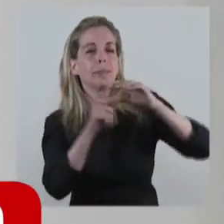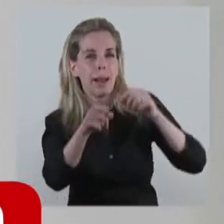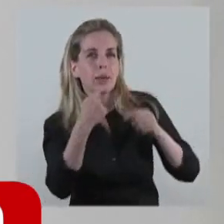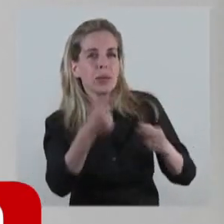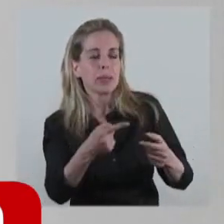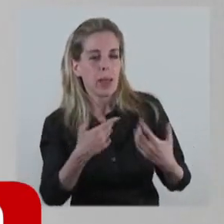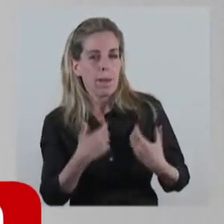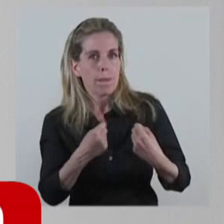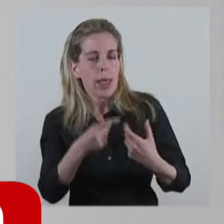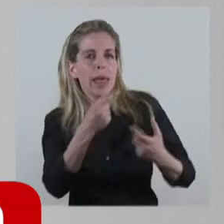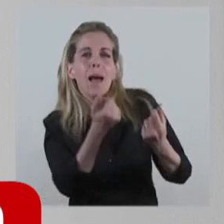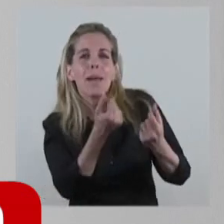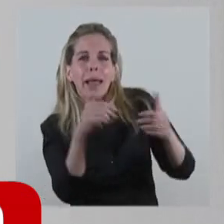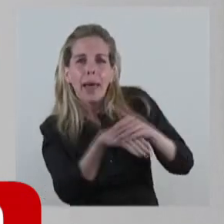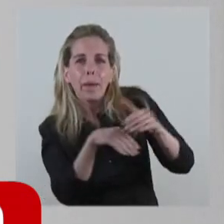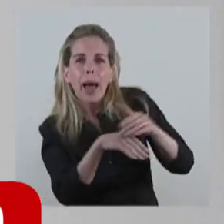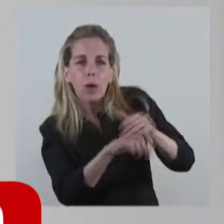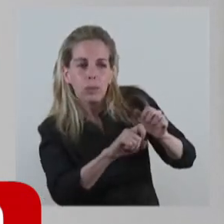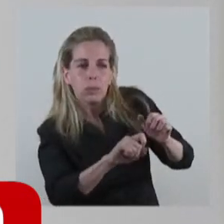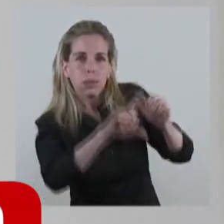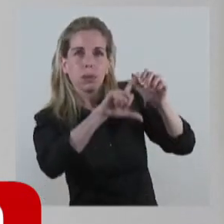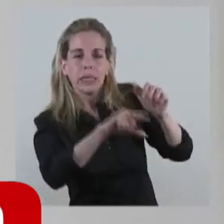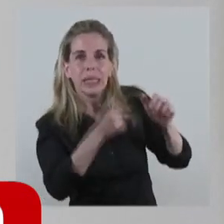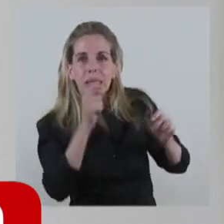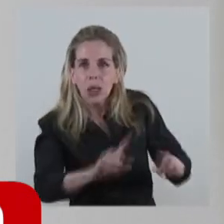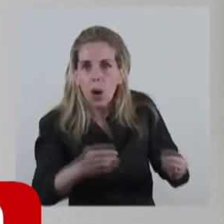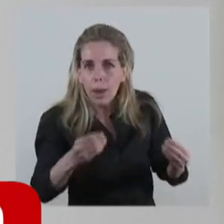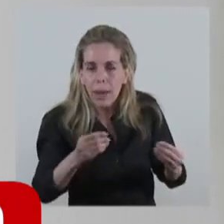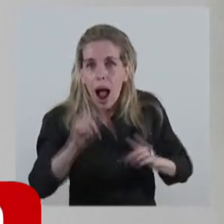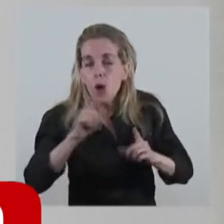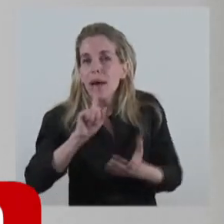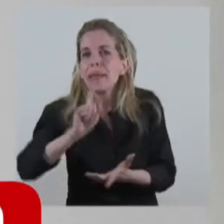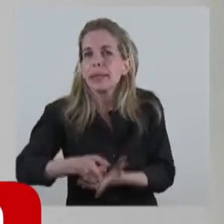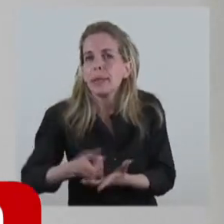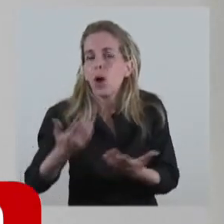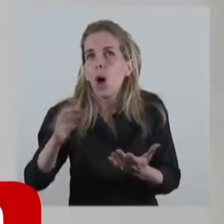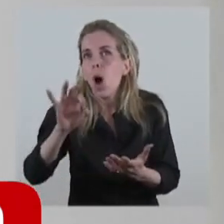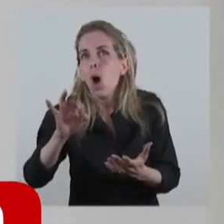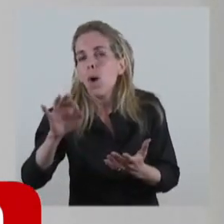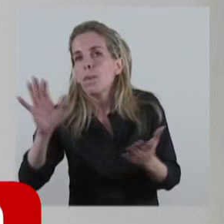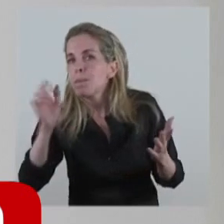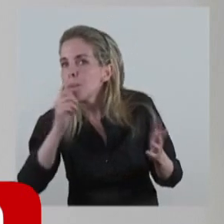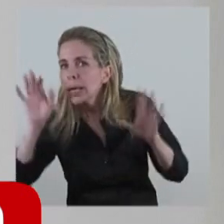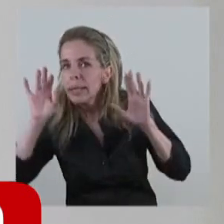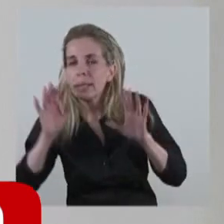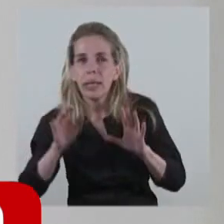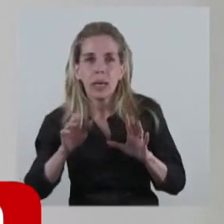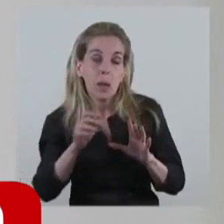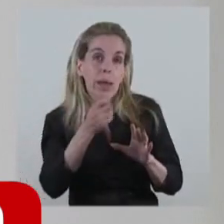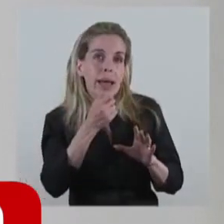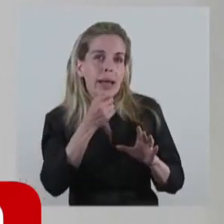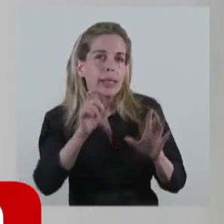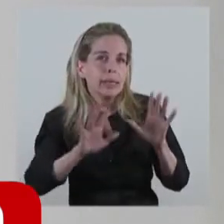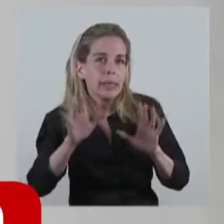robustecer las reservas del Banco Central? ¿Habrá alguna medida que se pueda implementar? O mejor dicho, ¿qué va a ocurrir con si habrá